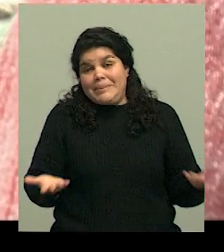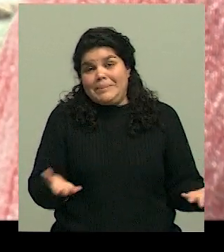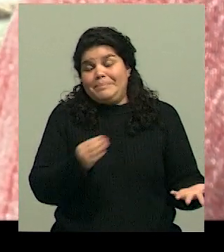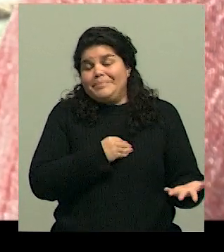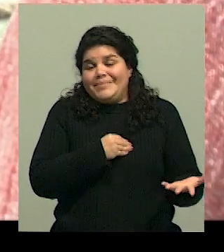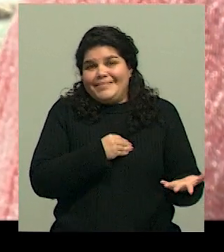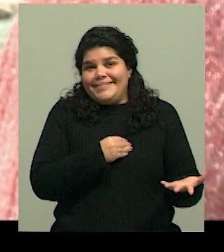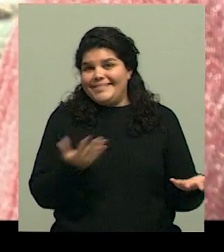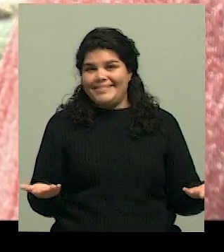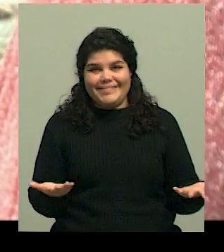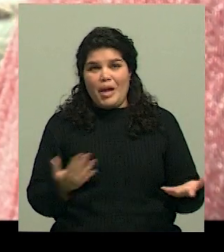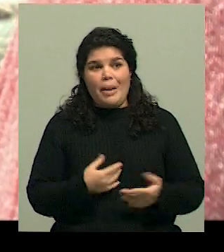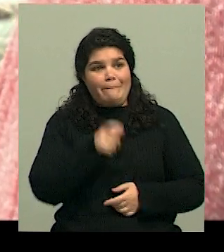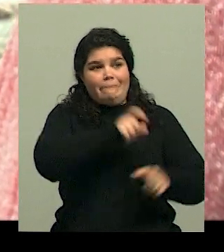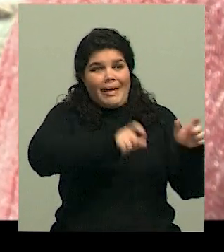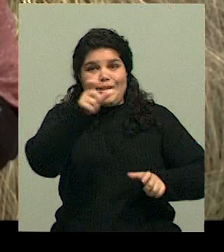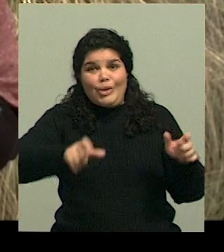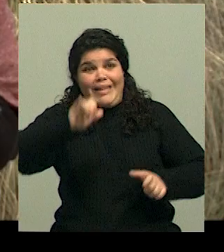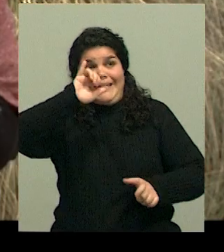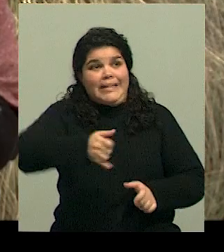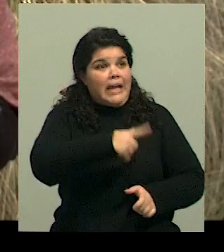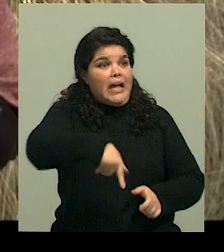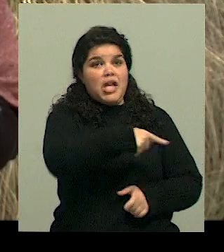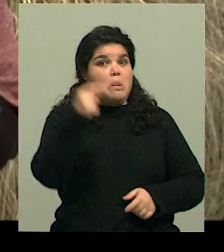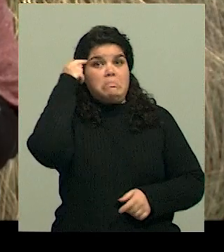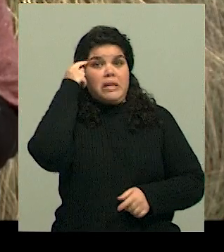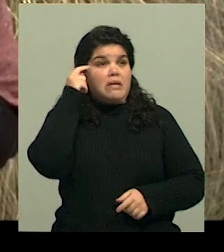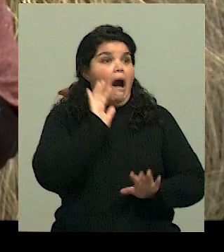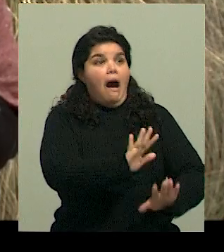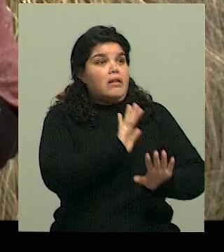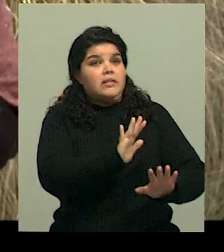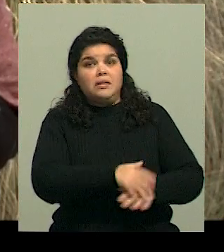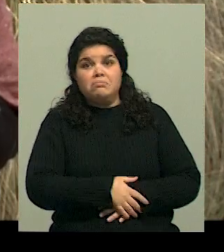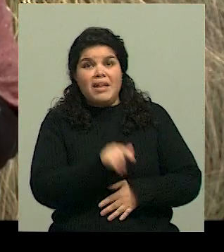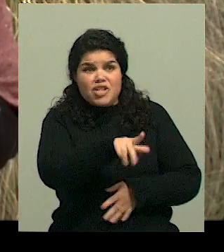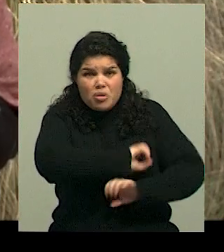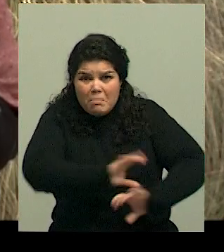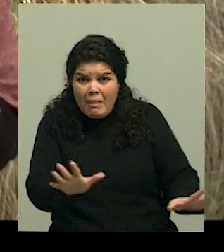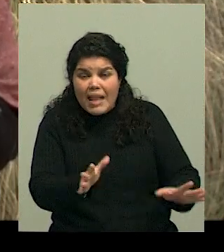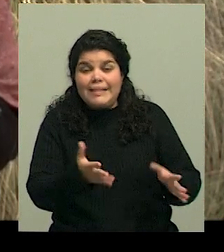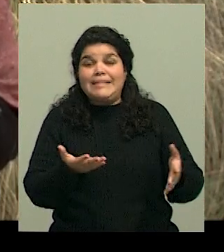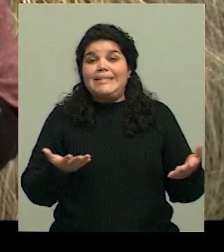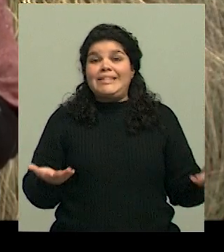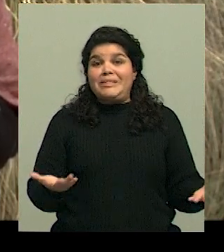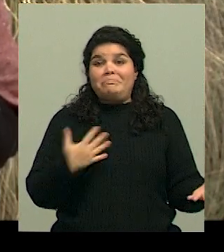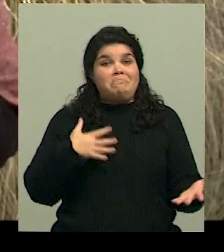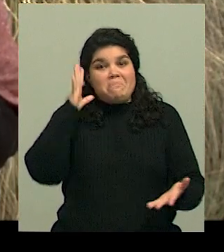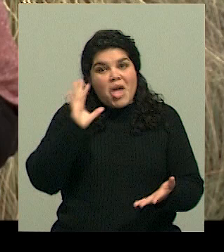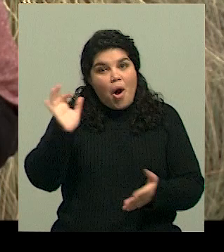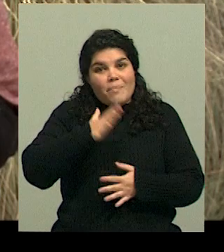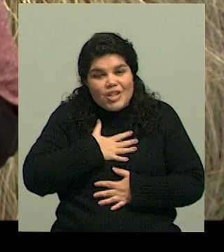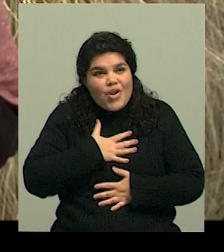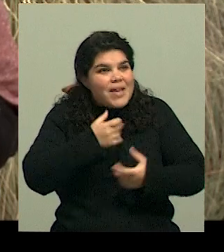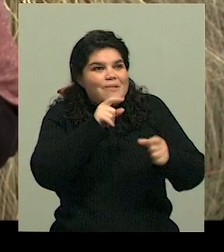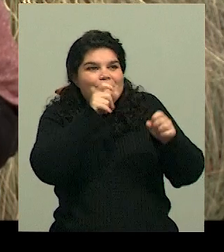Lamentablemente tenemos gente, pero hay personas que están convencidas que deben ser así. Está mal y para mí no está